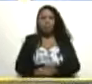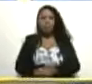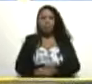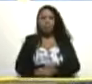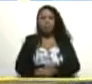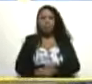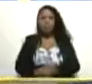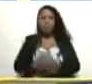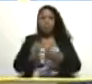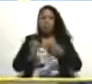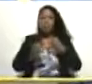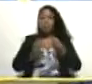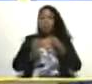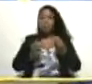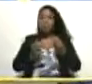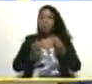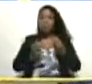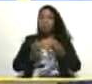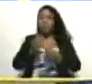Así como